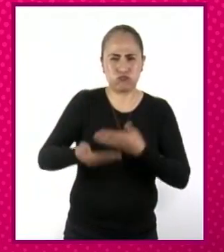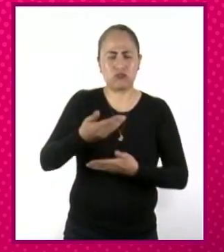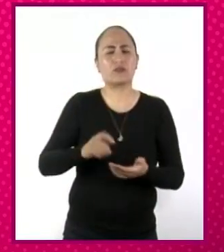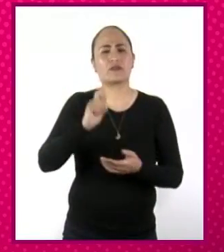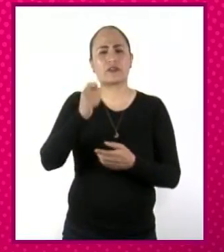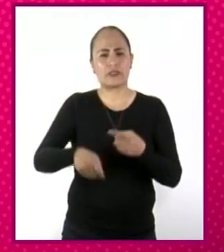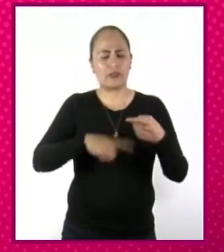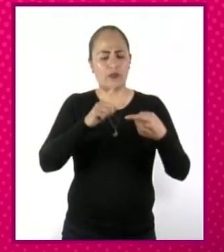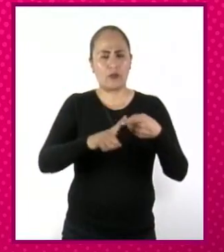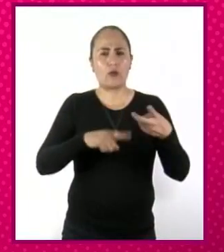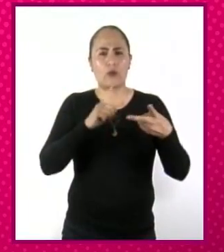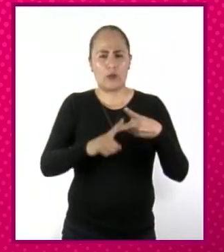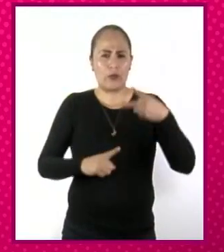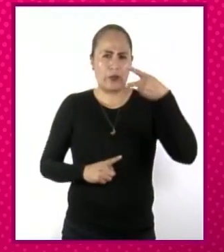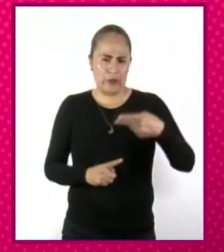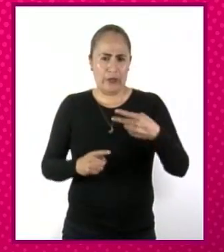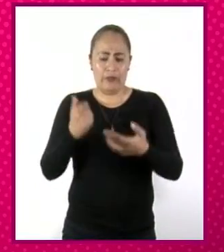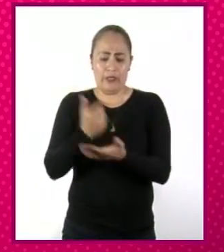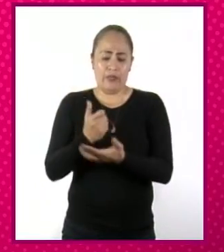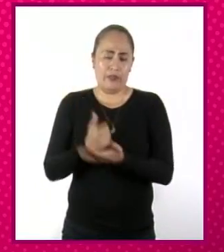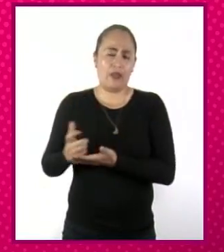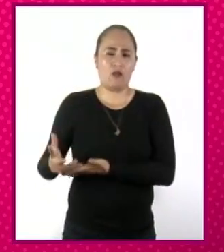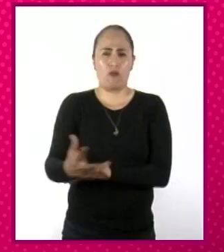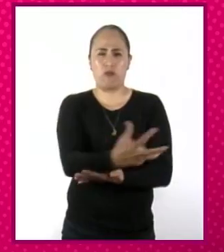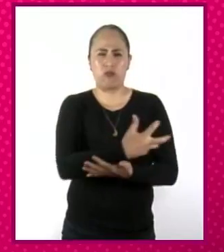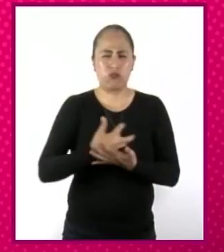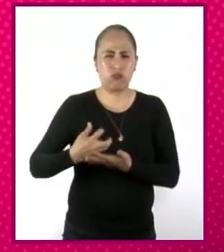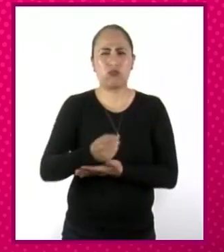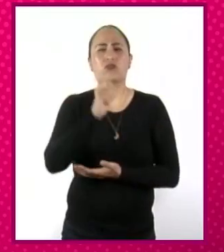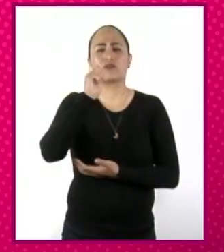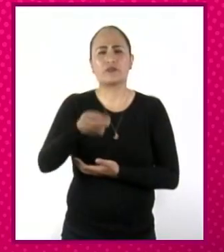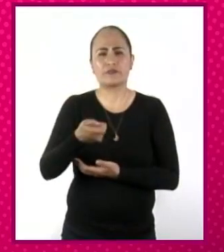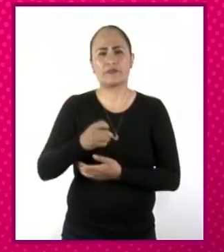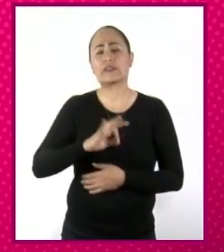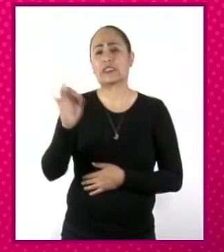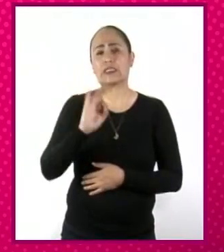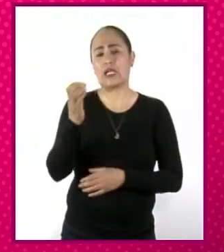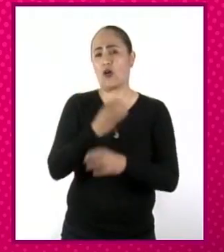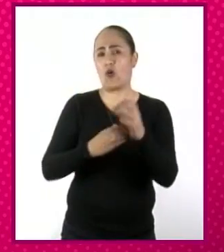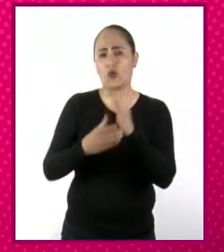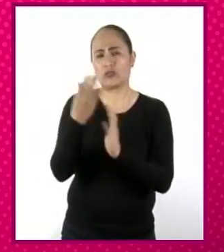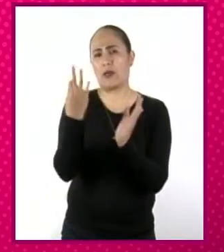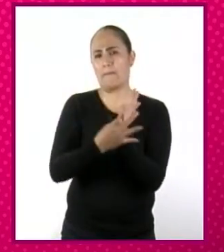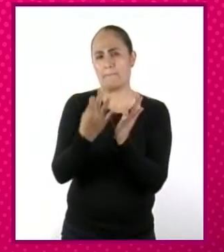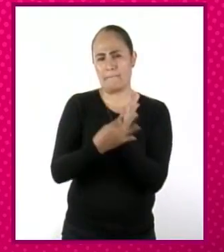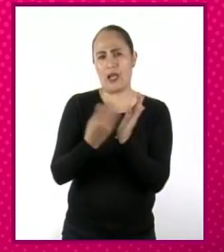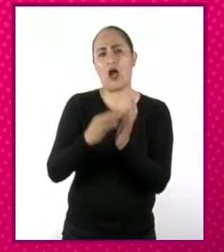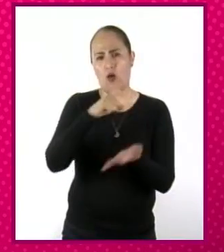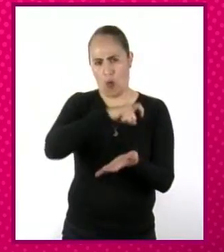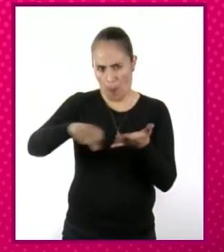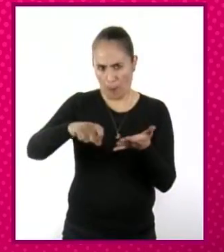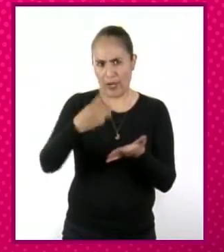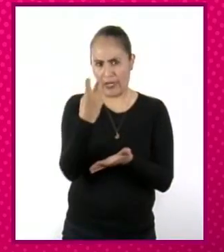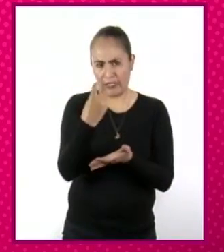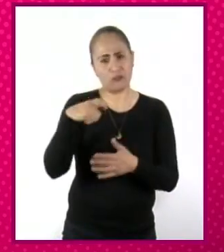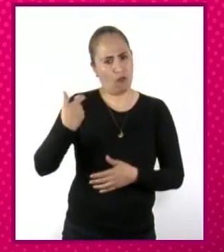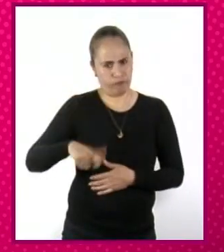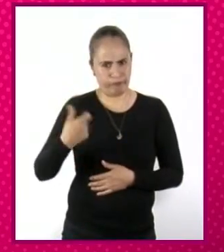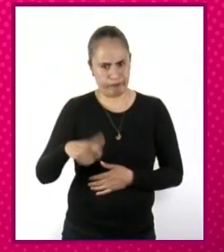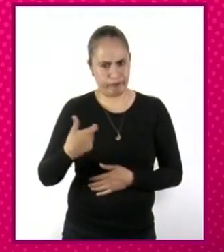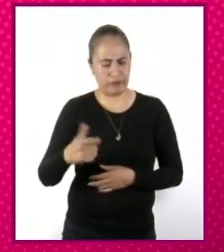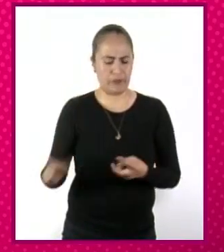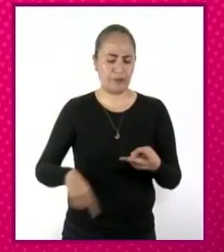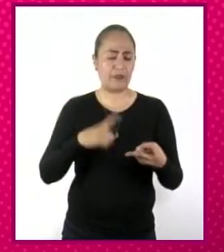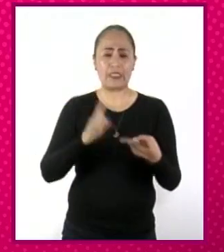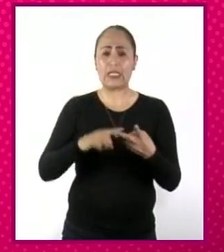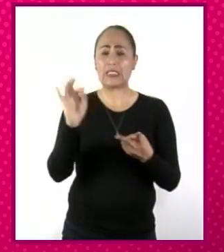formas. Una en que la acumulación de riquezas depende de la posibilidad de adquirir metales preciosos. La segunda forma, cuando no se consiguen